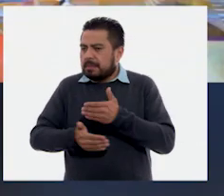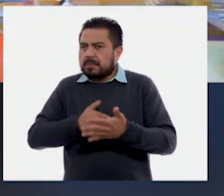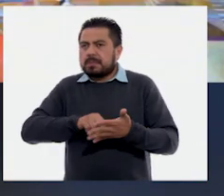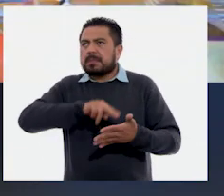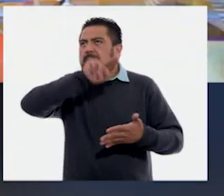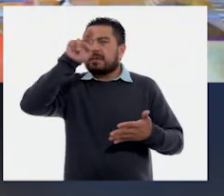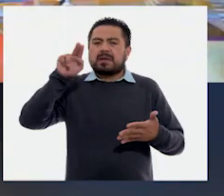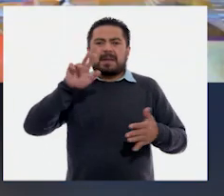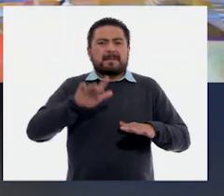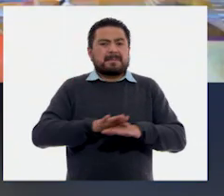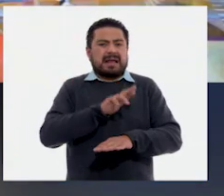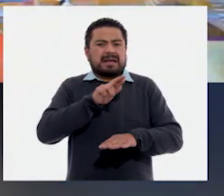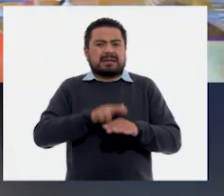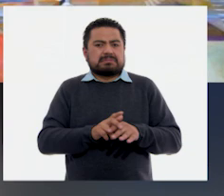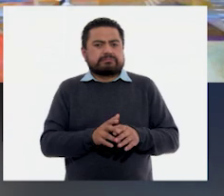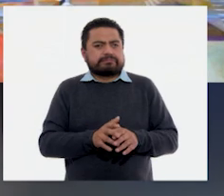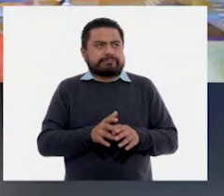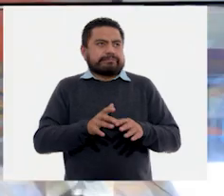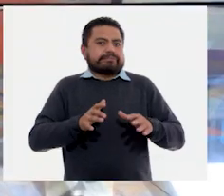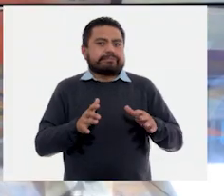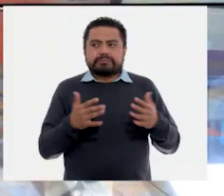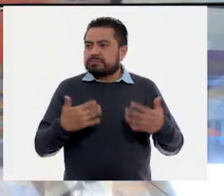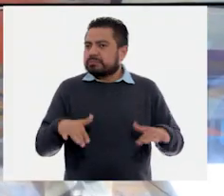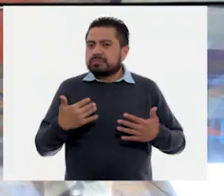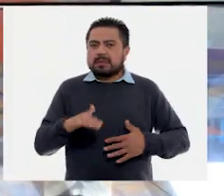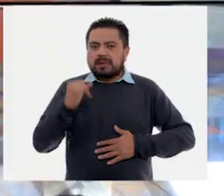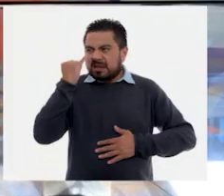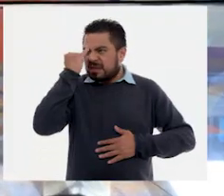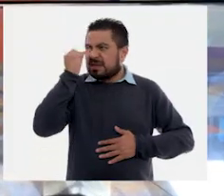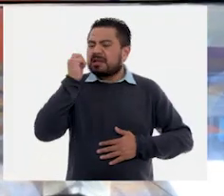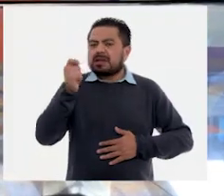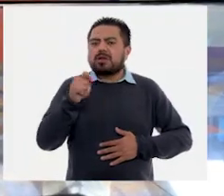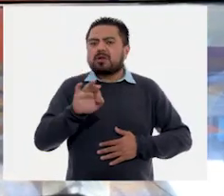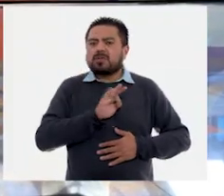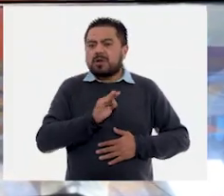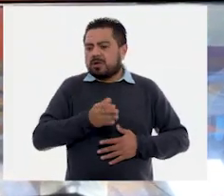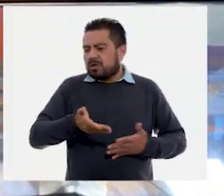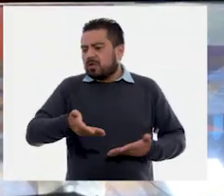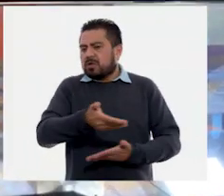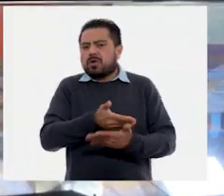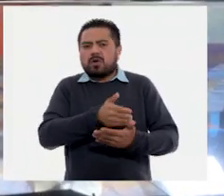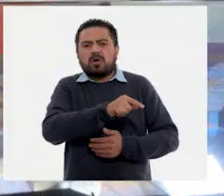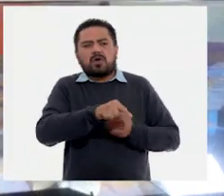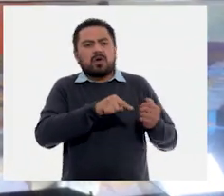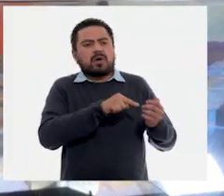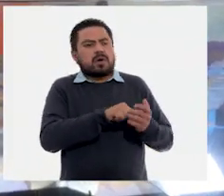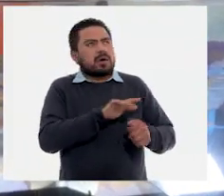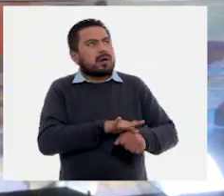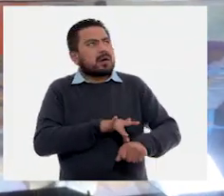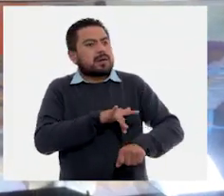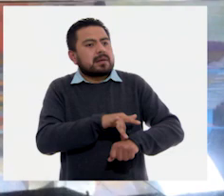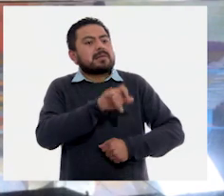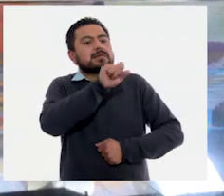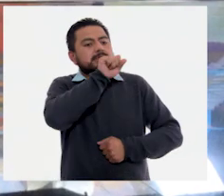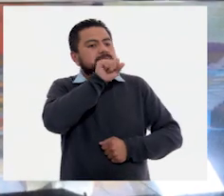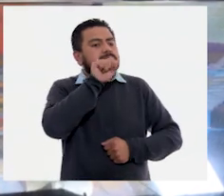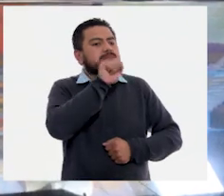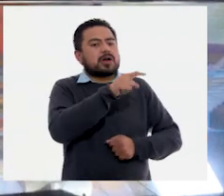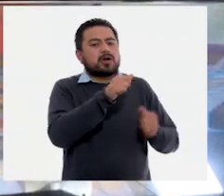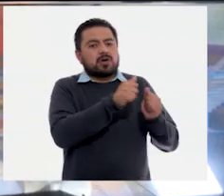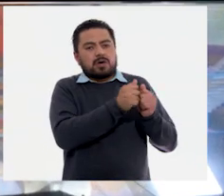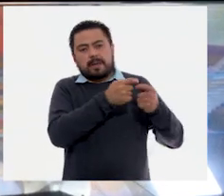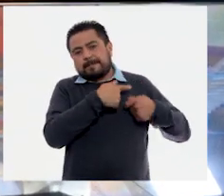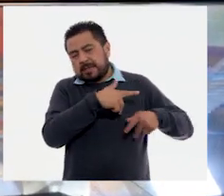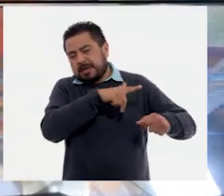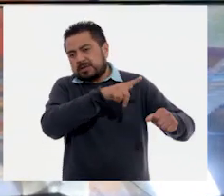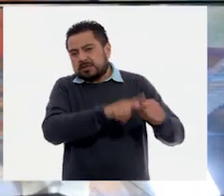que son gigantes, no, sino la idea es convivir con el espacio y también con los